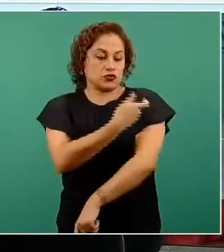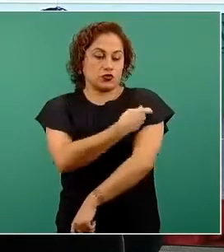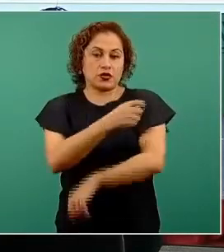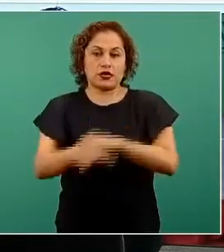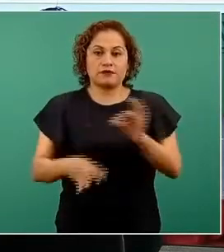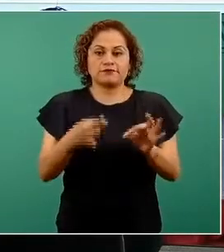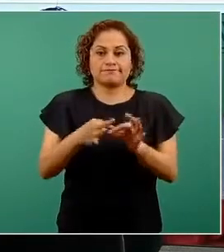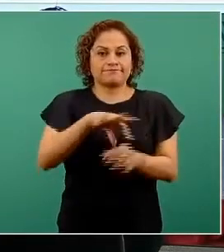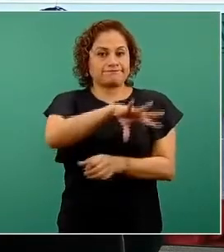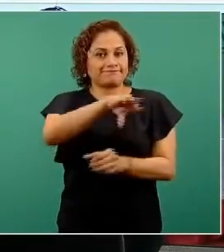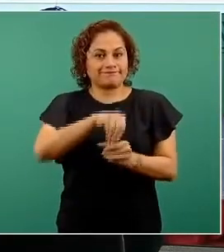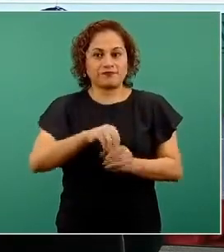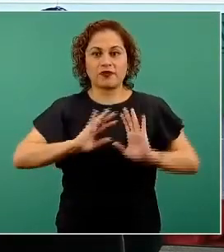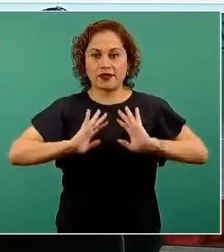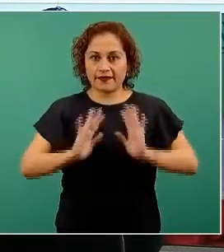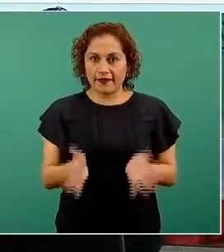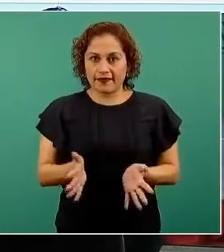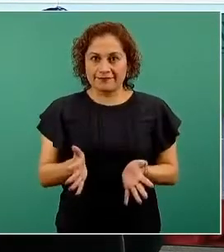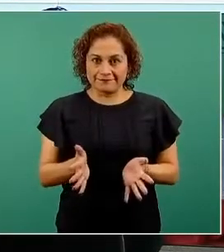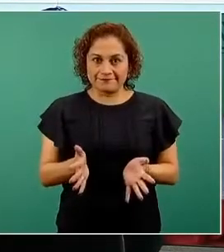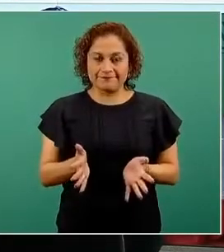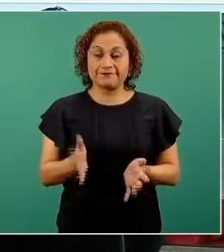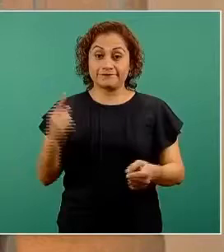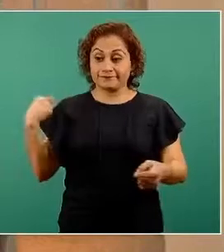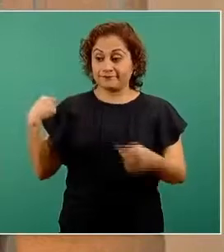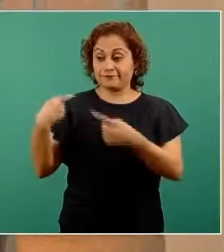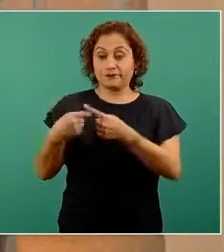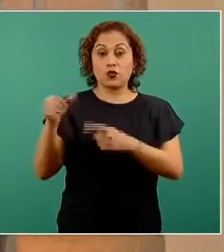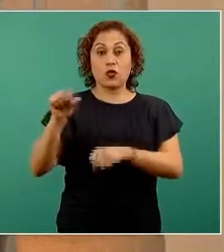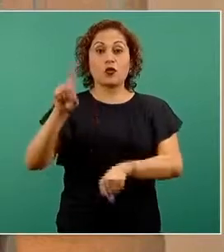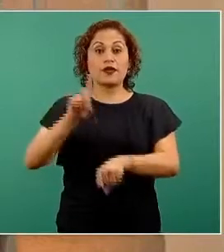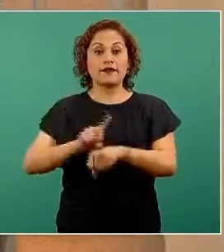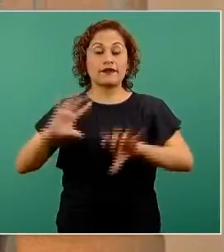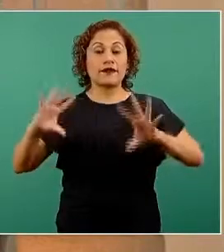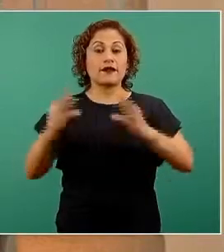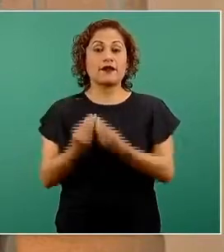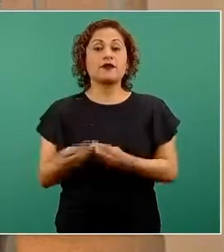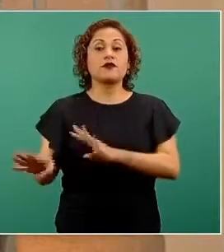completo de vacunación. Para el día de hoy es exactamente